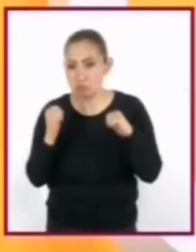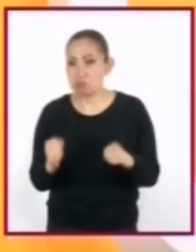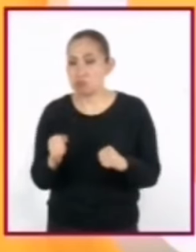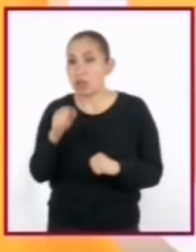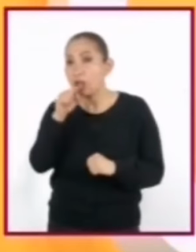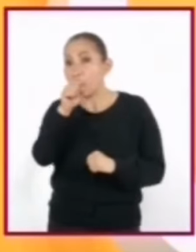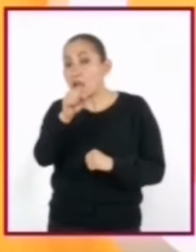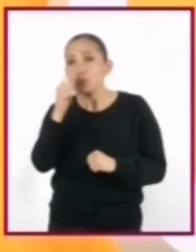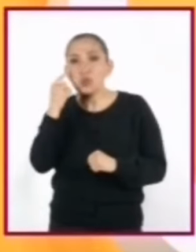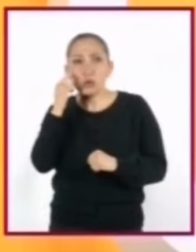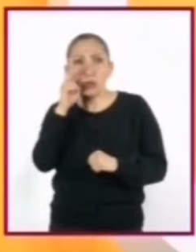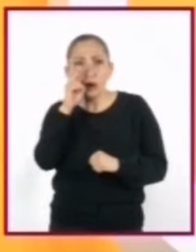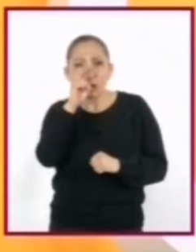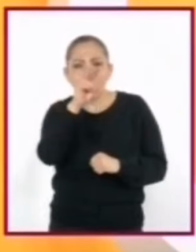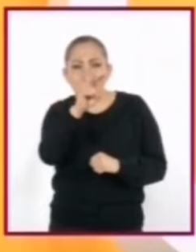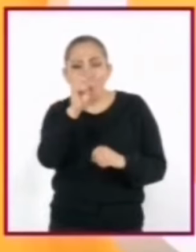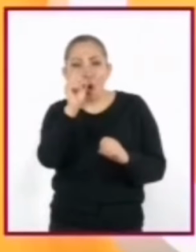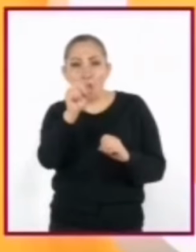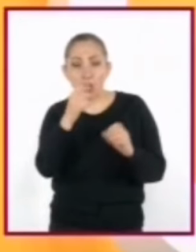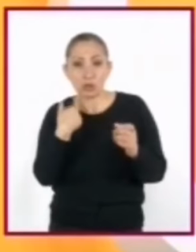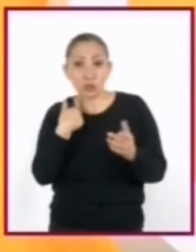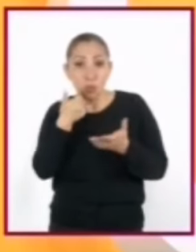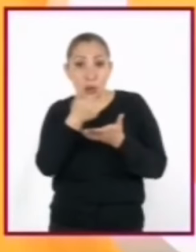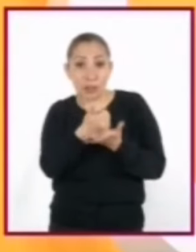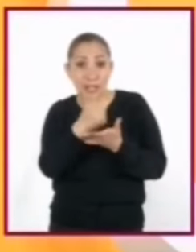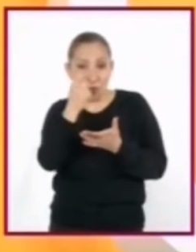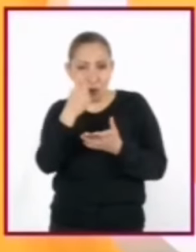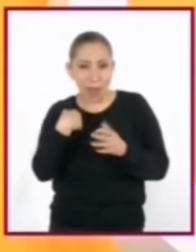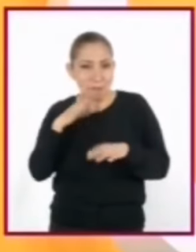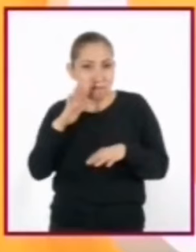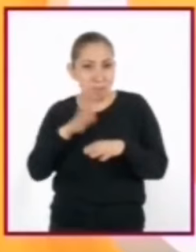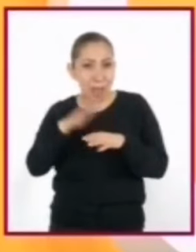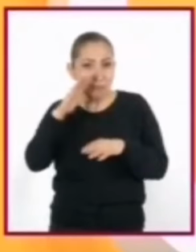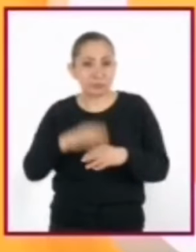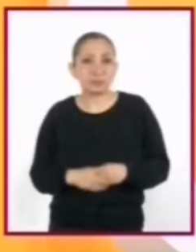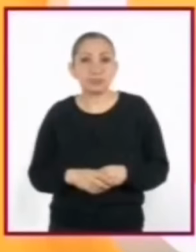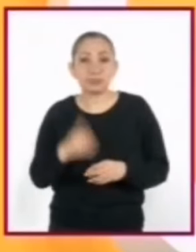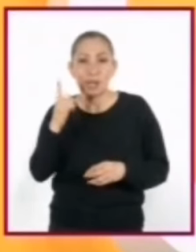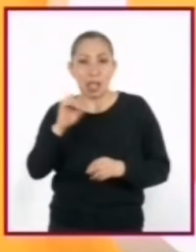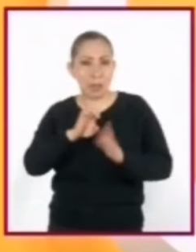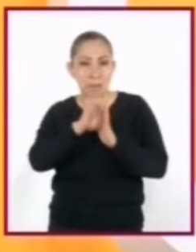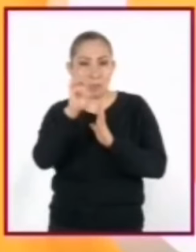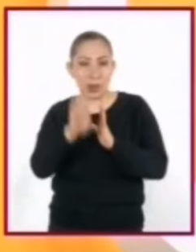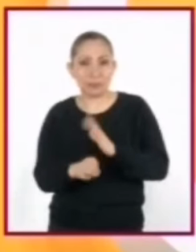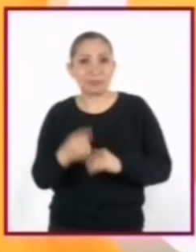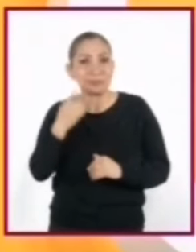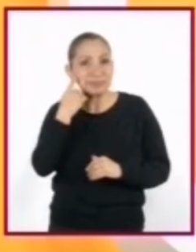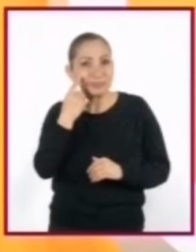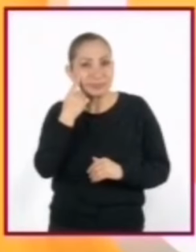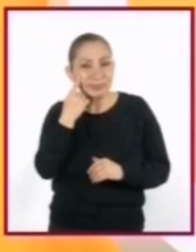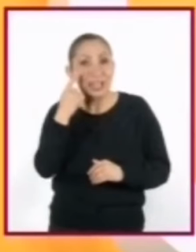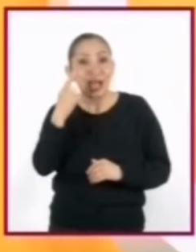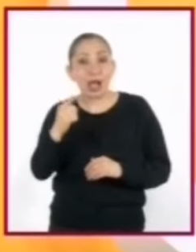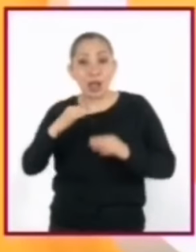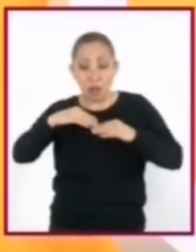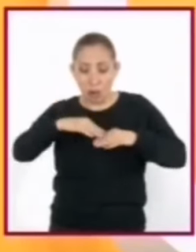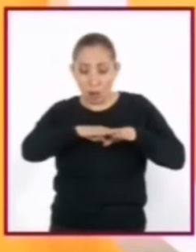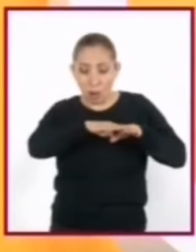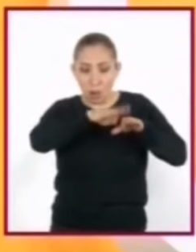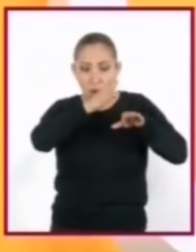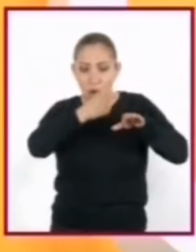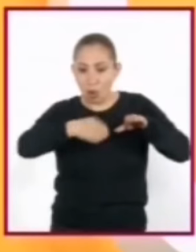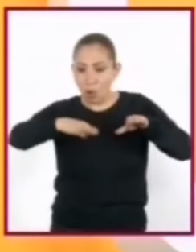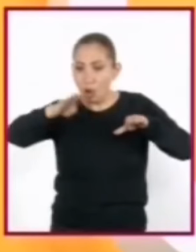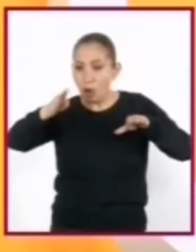Seguramente las has observado o participado en una de ellas. Un claro ejemplo es la ola, que